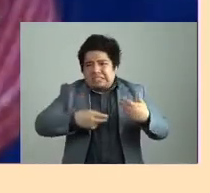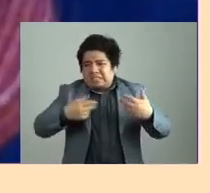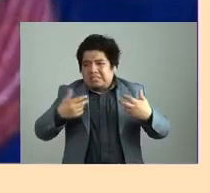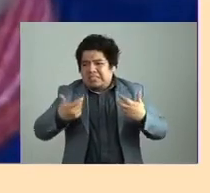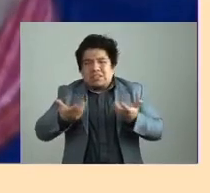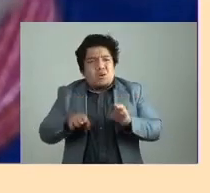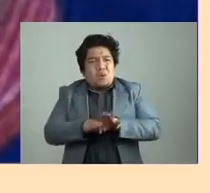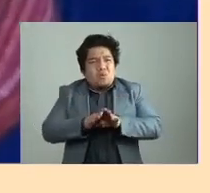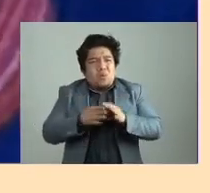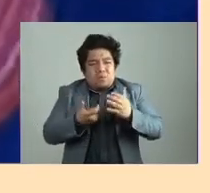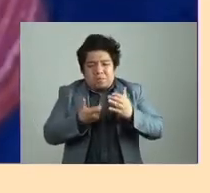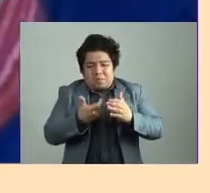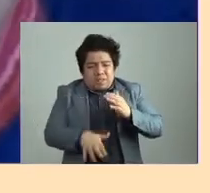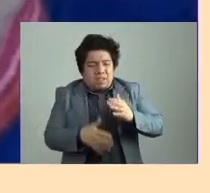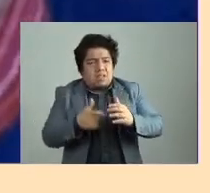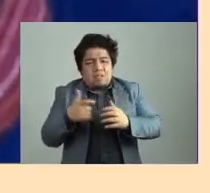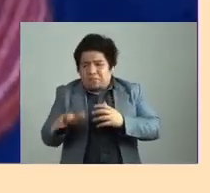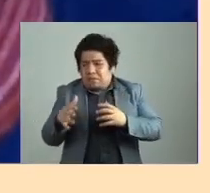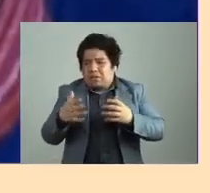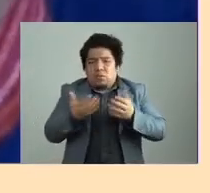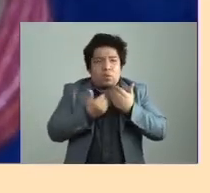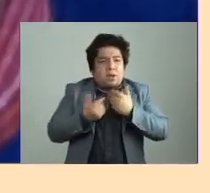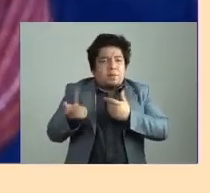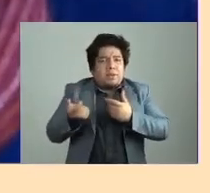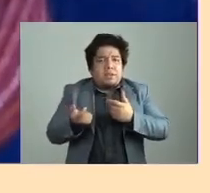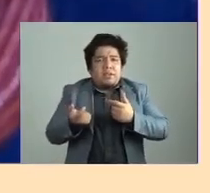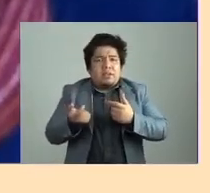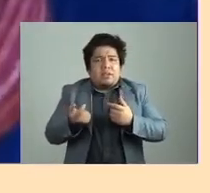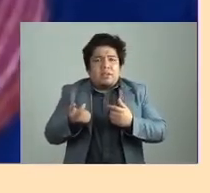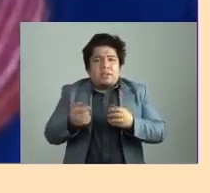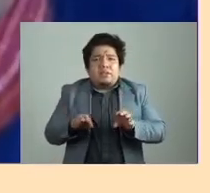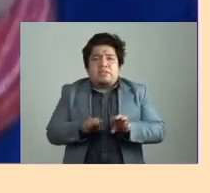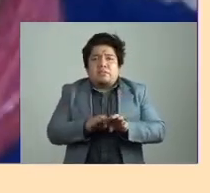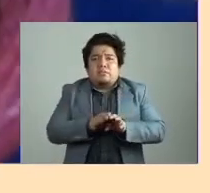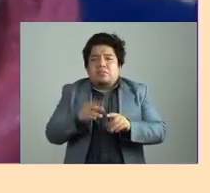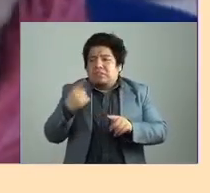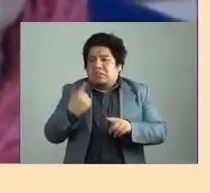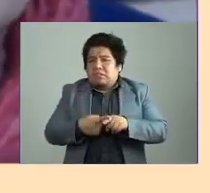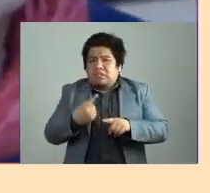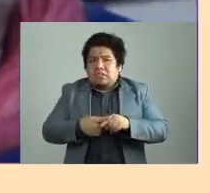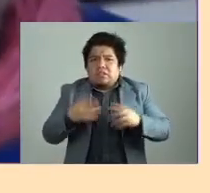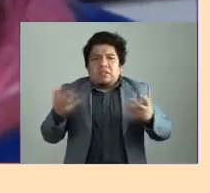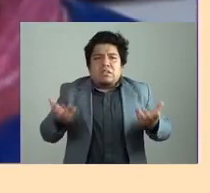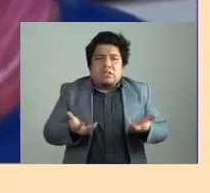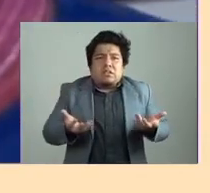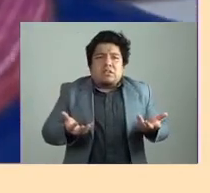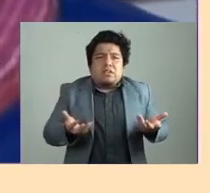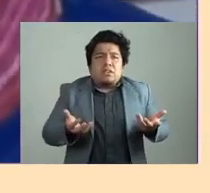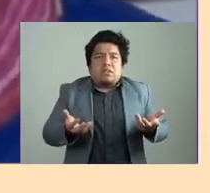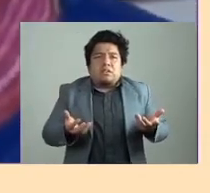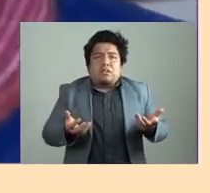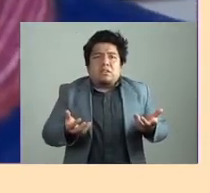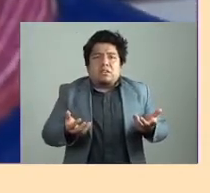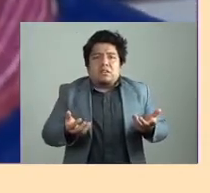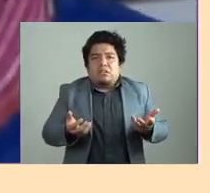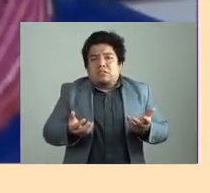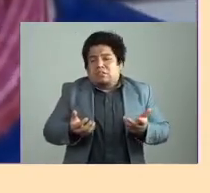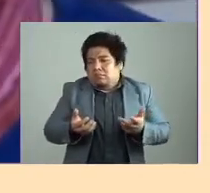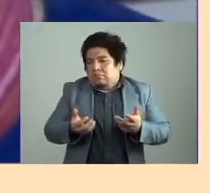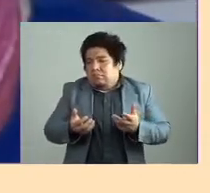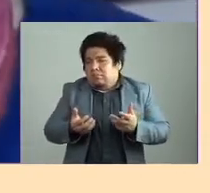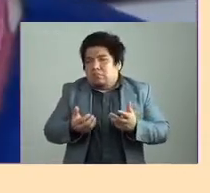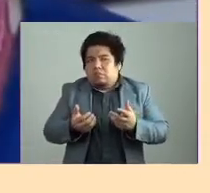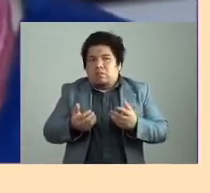fue provocada en gran parte por una increíble un increíble